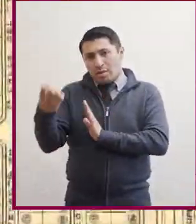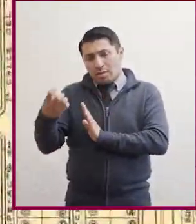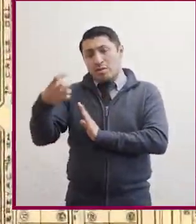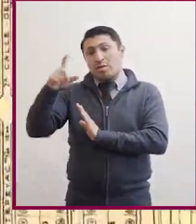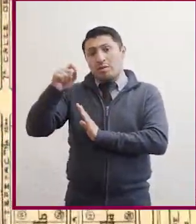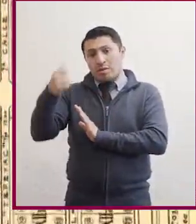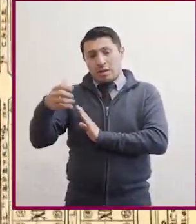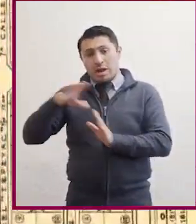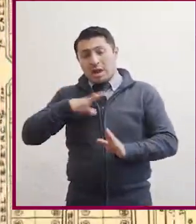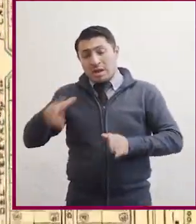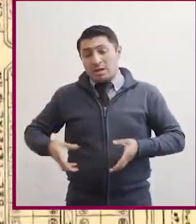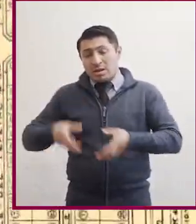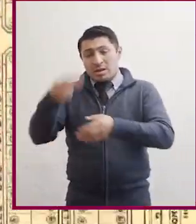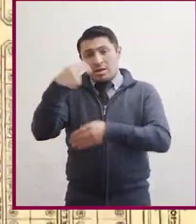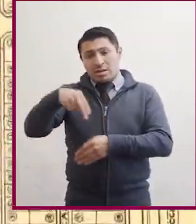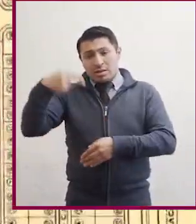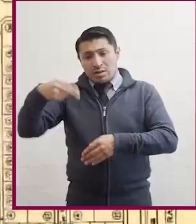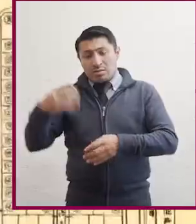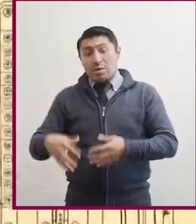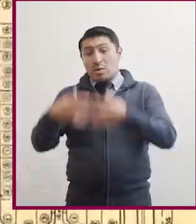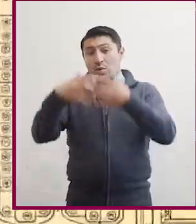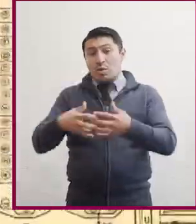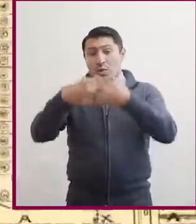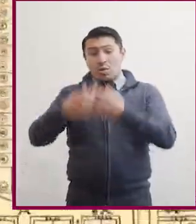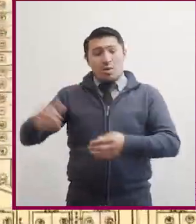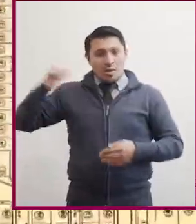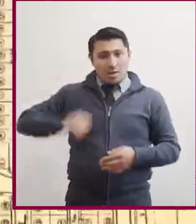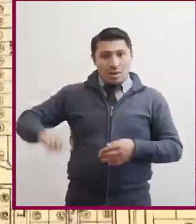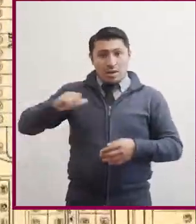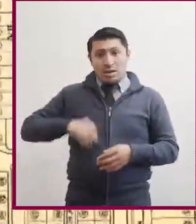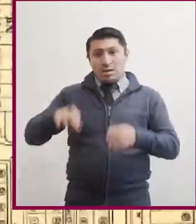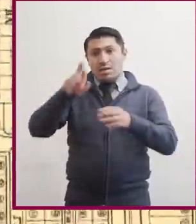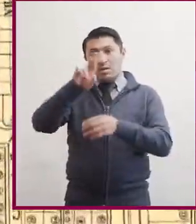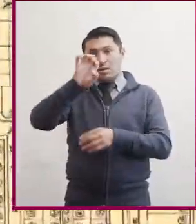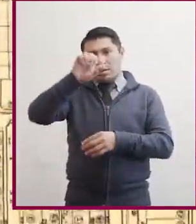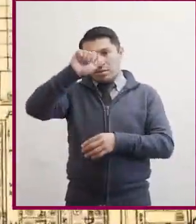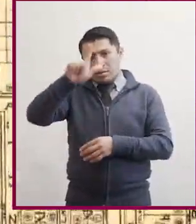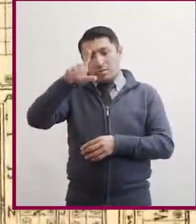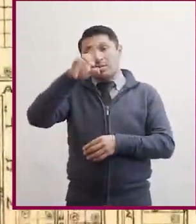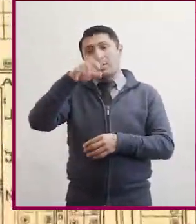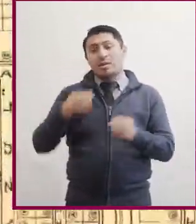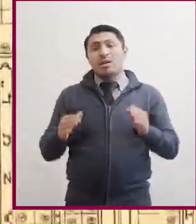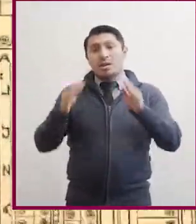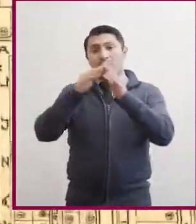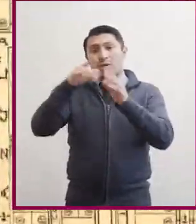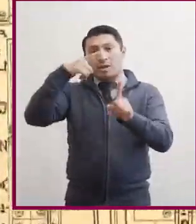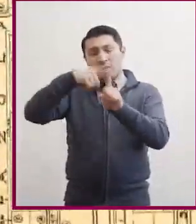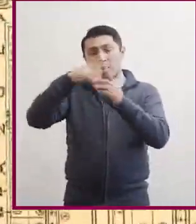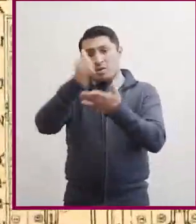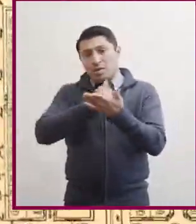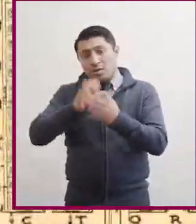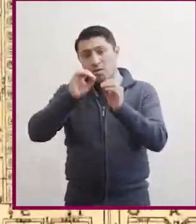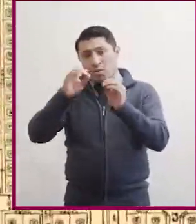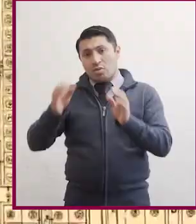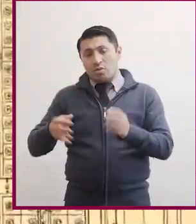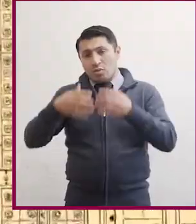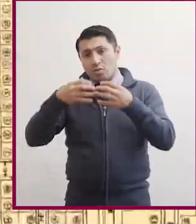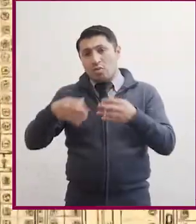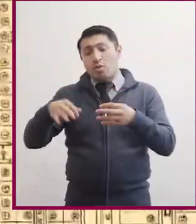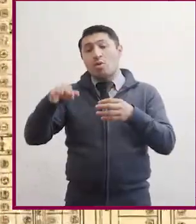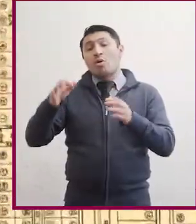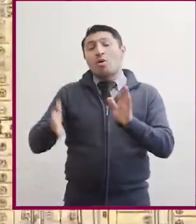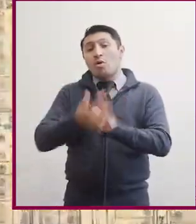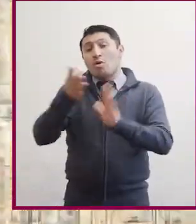1926 y en sus calles lleva los nombres de las grandes fábricas de la época, como Real del Monte, Cruz Azul o Fundidora de